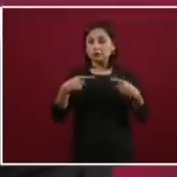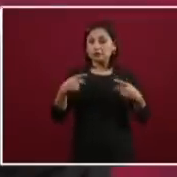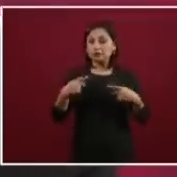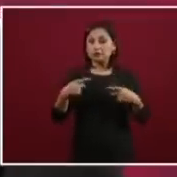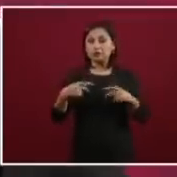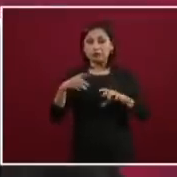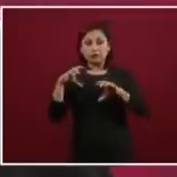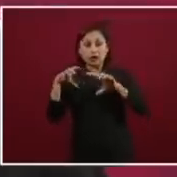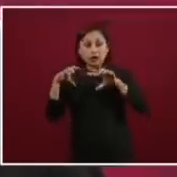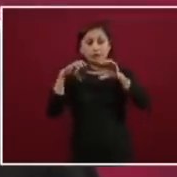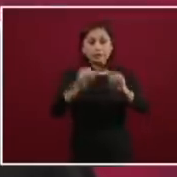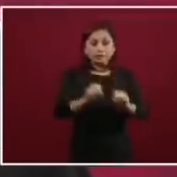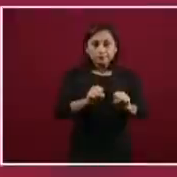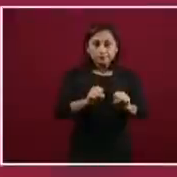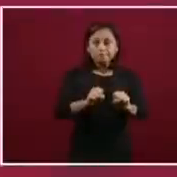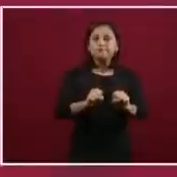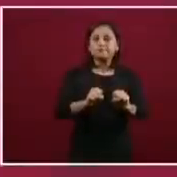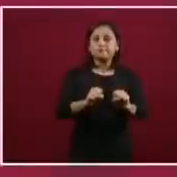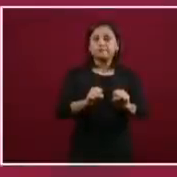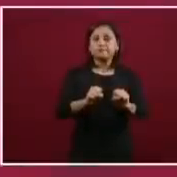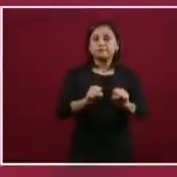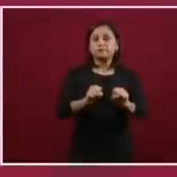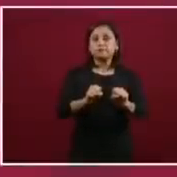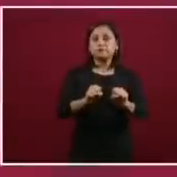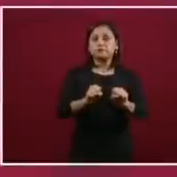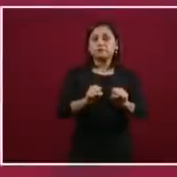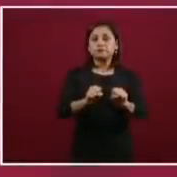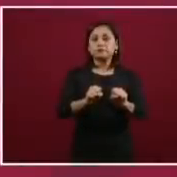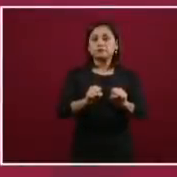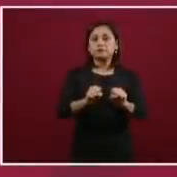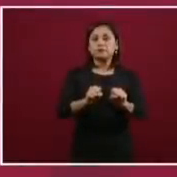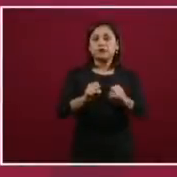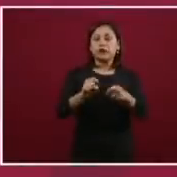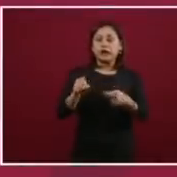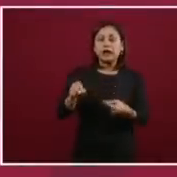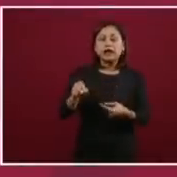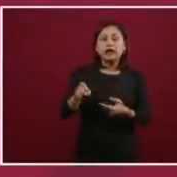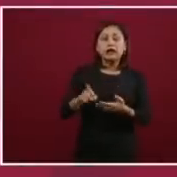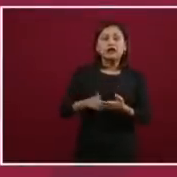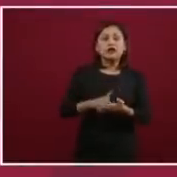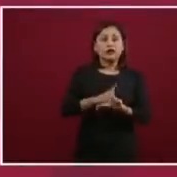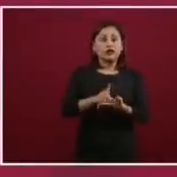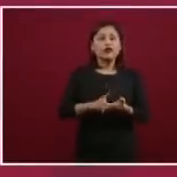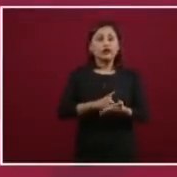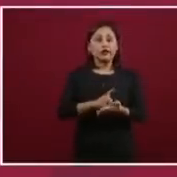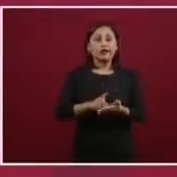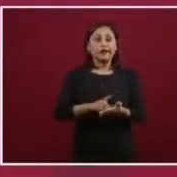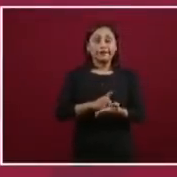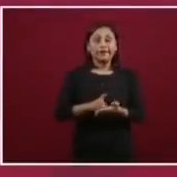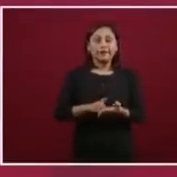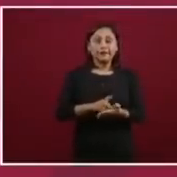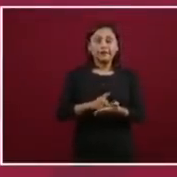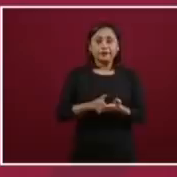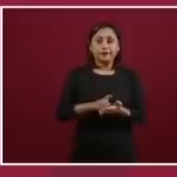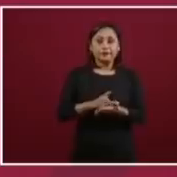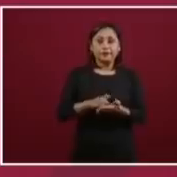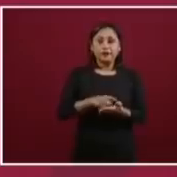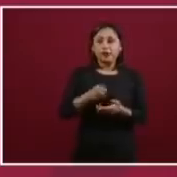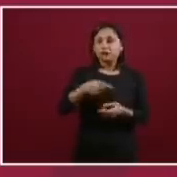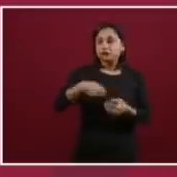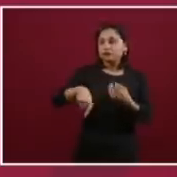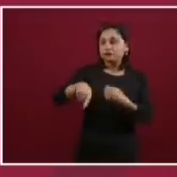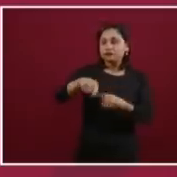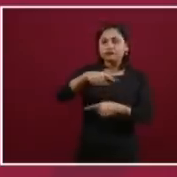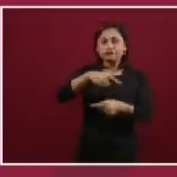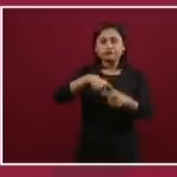apresan estaban drogados y ofreciendo el droga a los